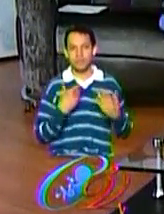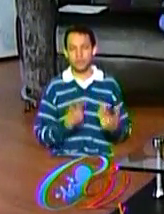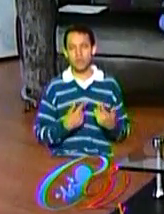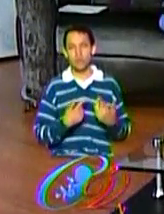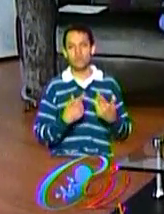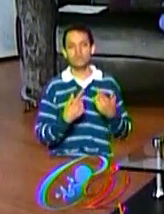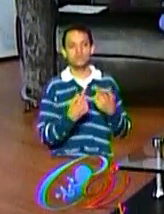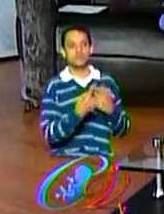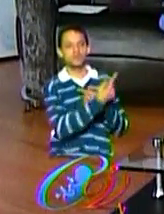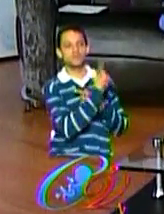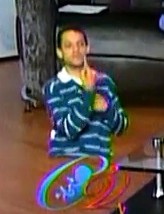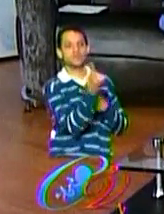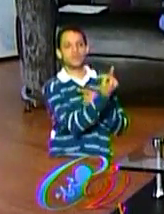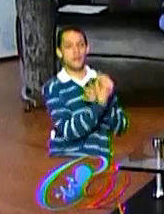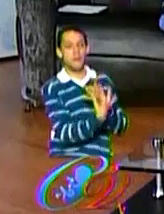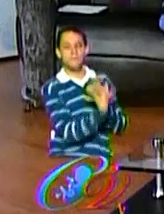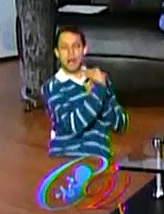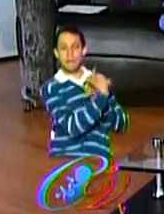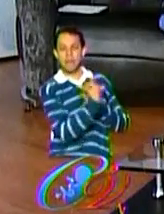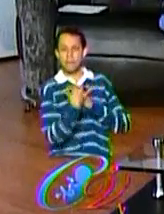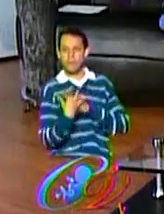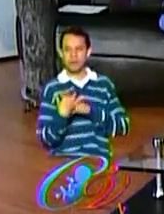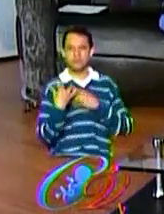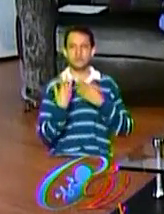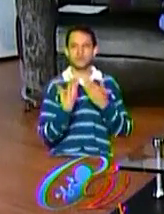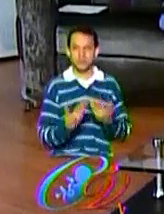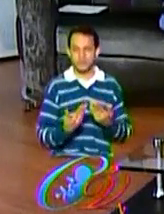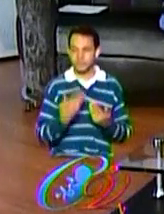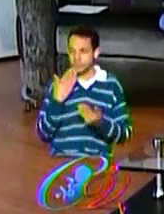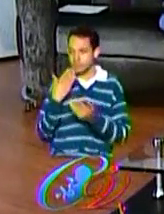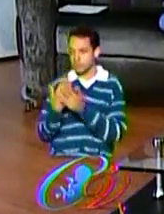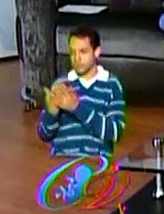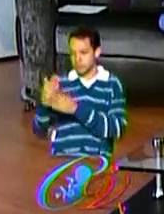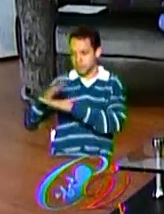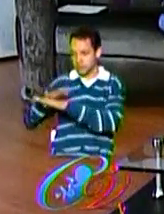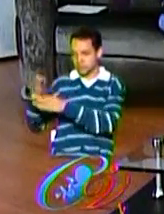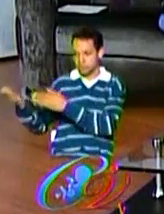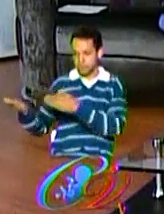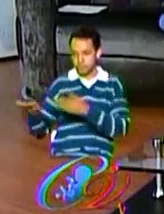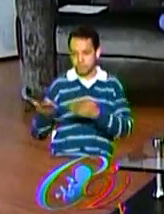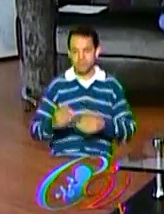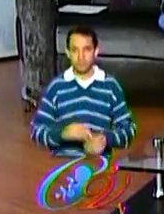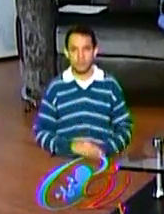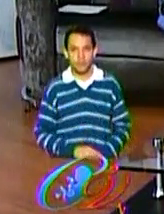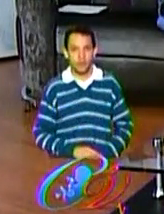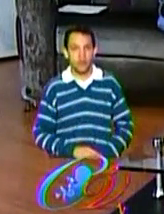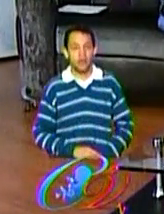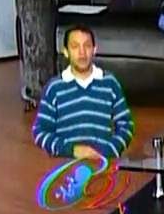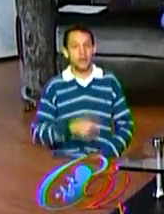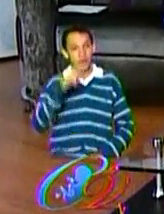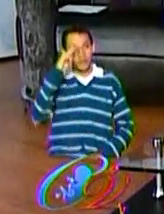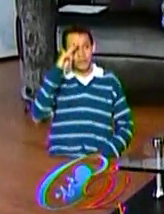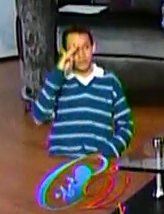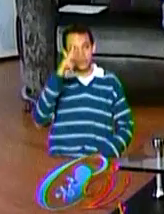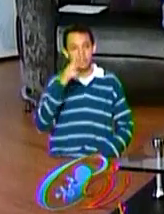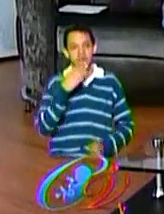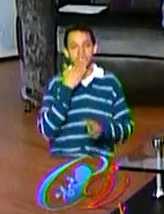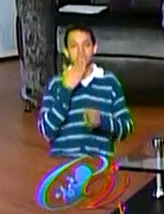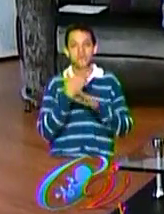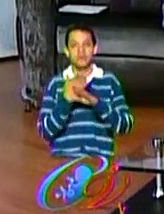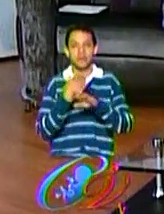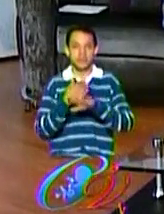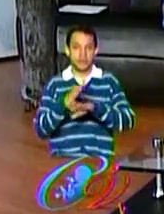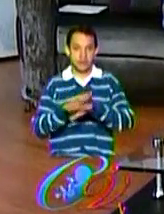factores de intoxicación en nuestro cuerpo. Carolina, gracias por estar con nosotros en Conexión Vital. Bueno, buenas tardes, gracias por